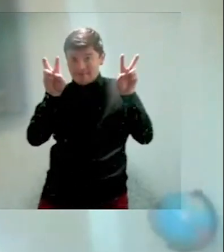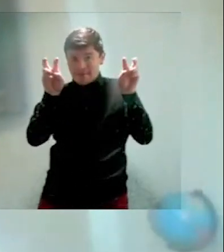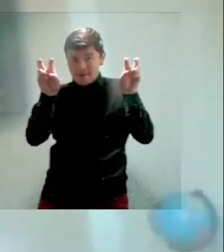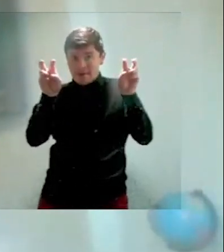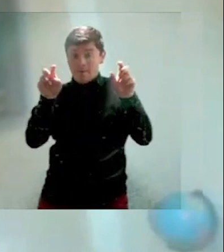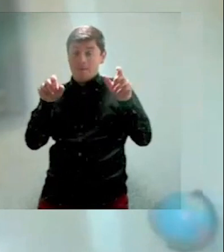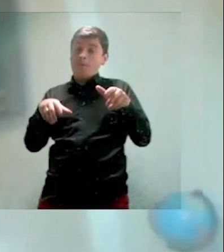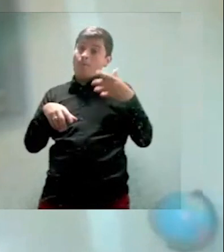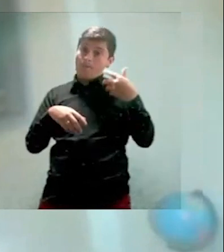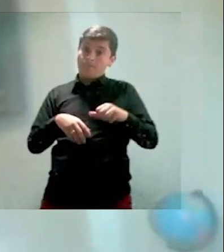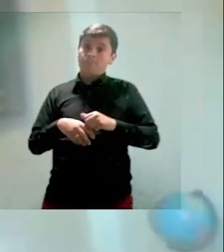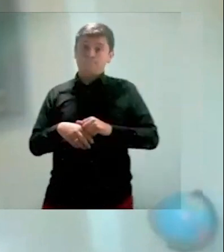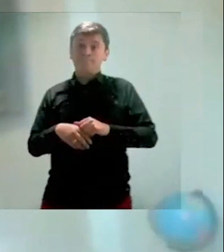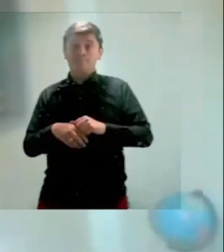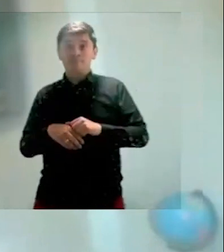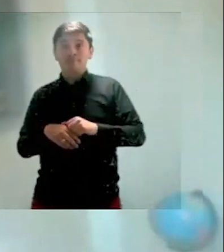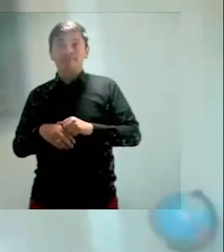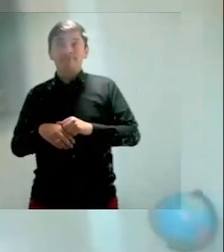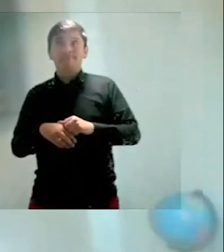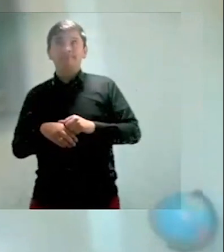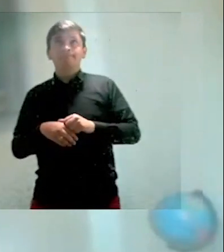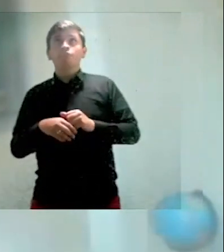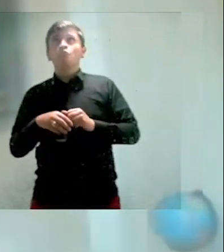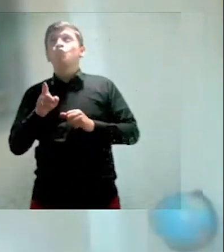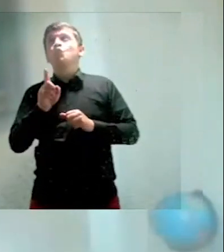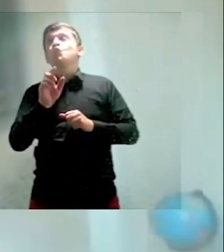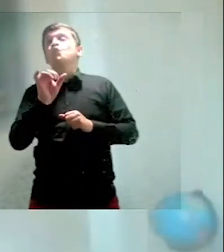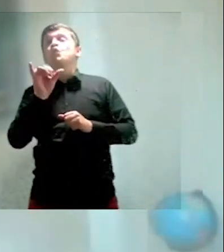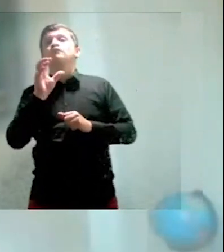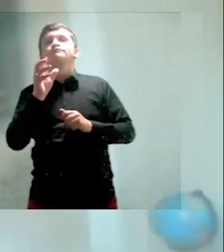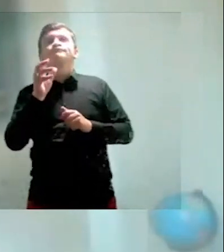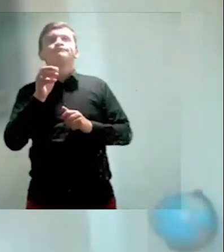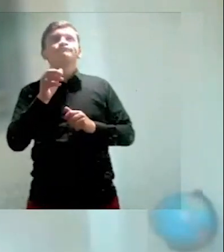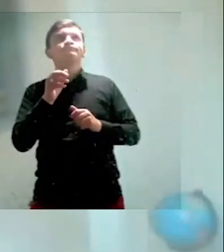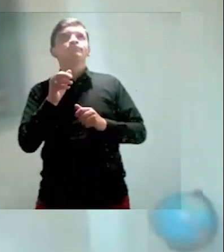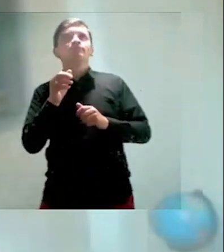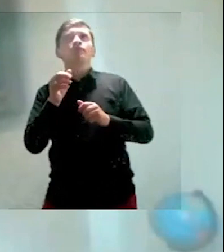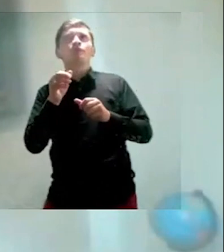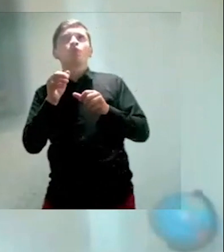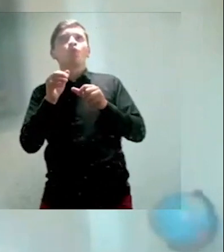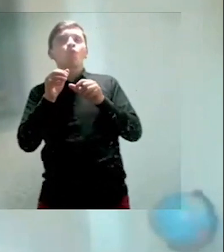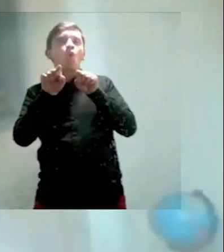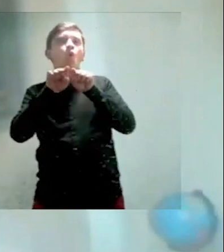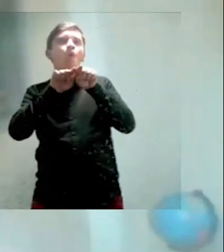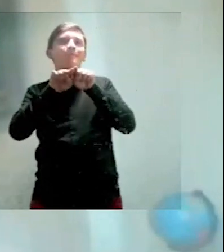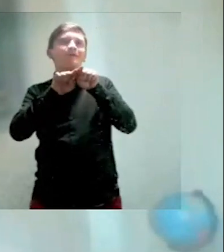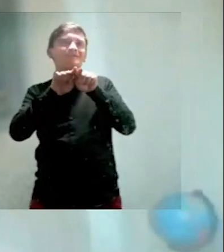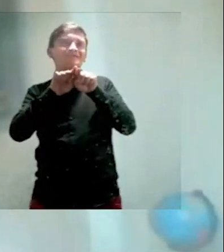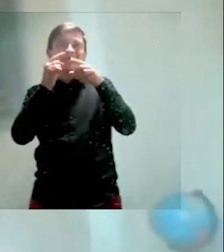han tasado la supuesta caducidad de la tutela en 6 meses